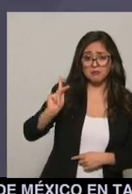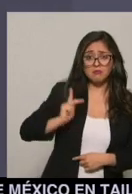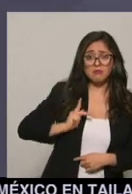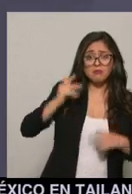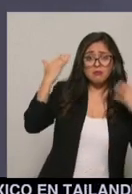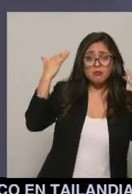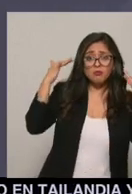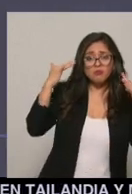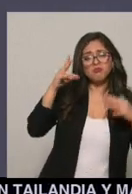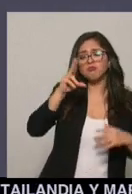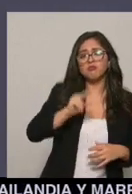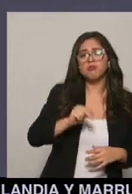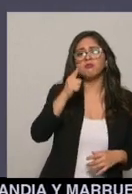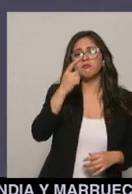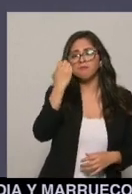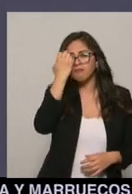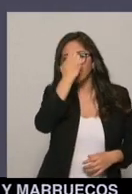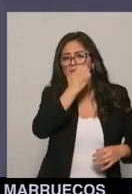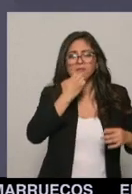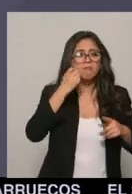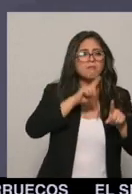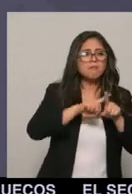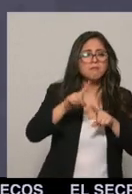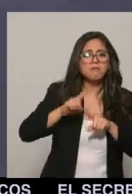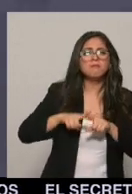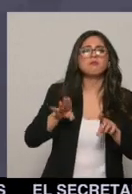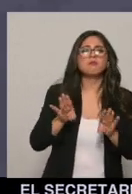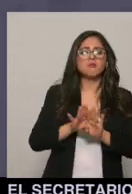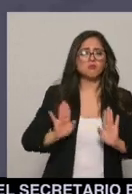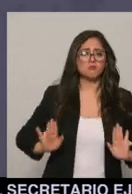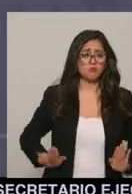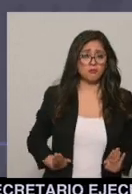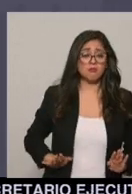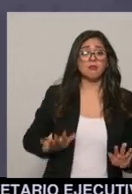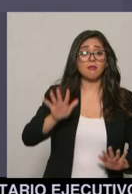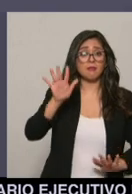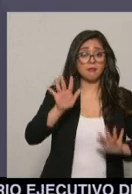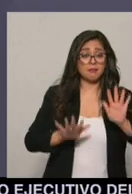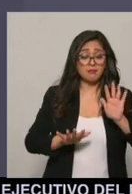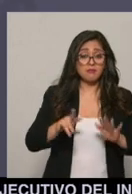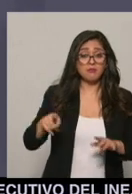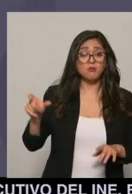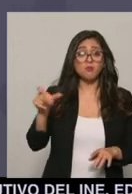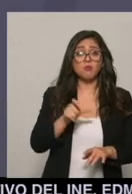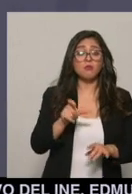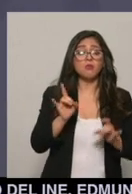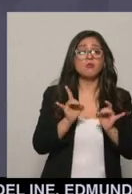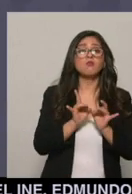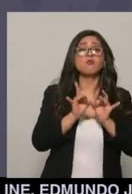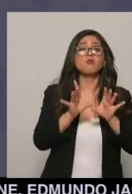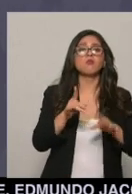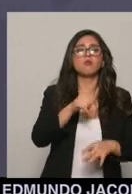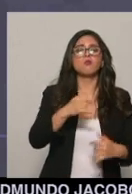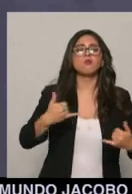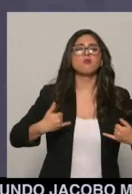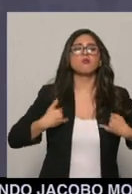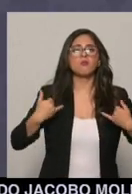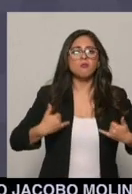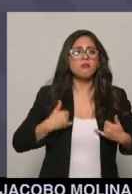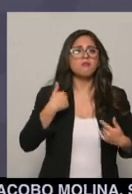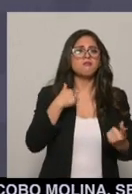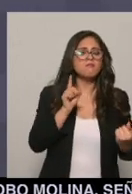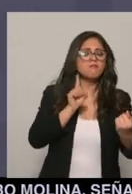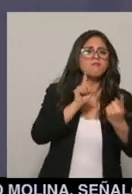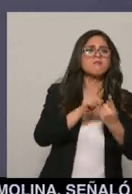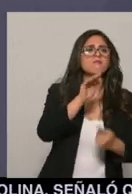los eventos de manera diferente, y en esos términos, pues evidentemente cuando nos confrontamos al joven porque no hace tal